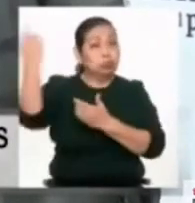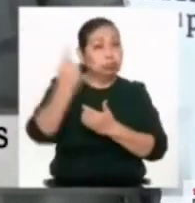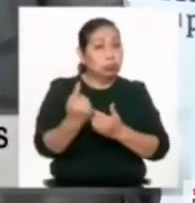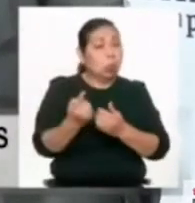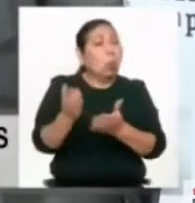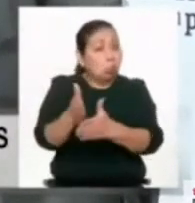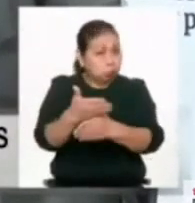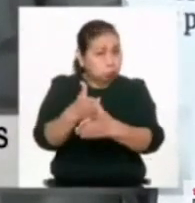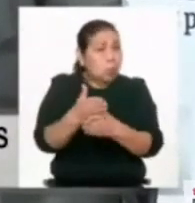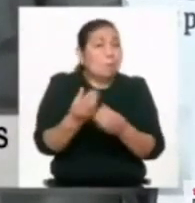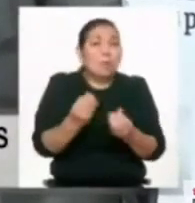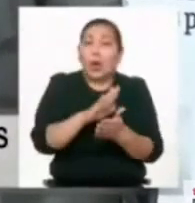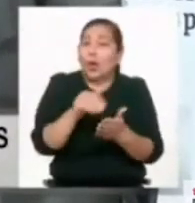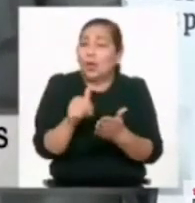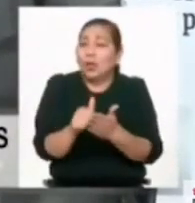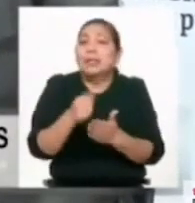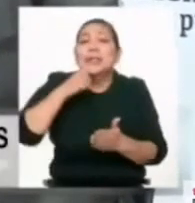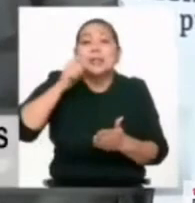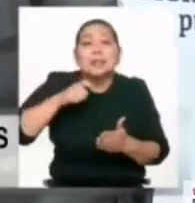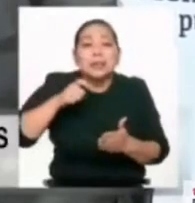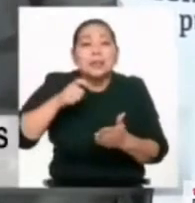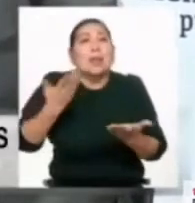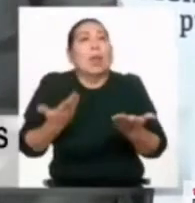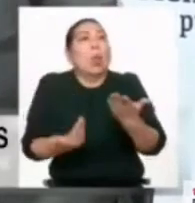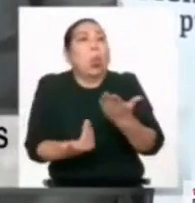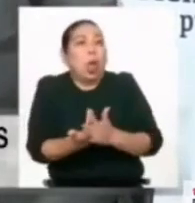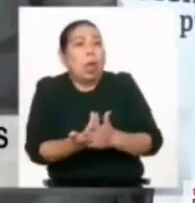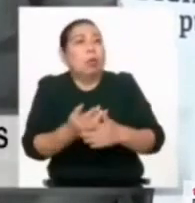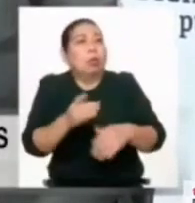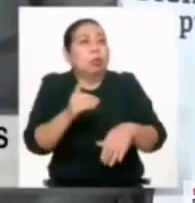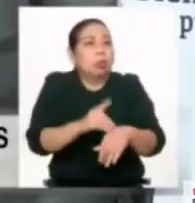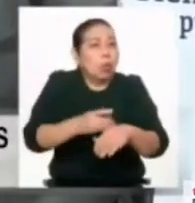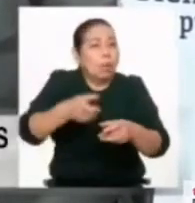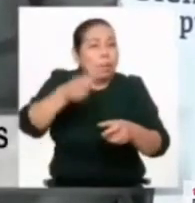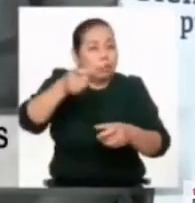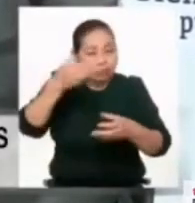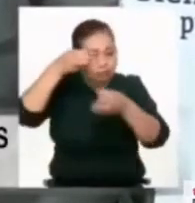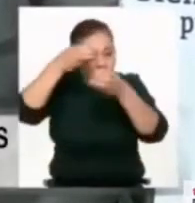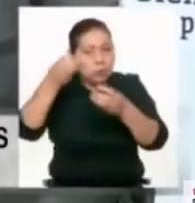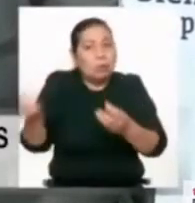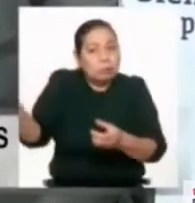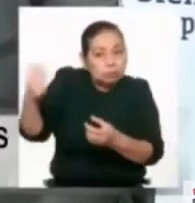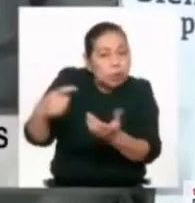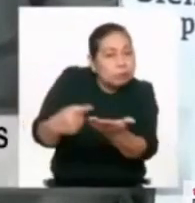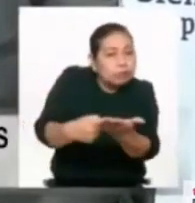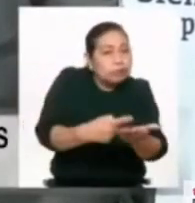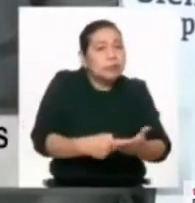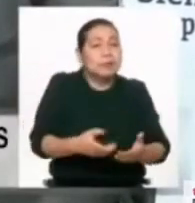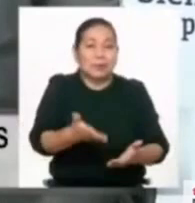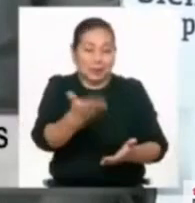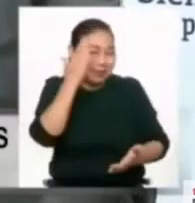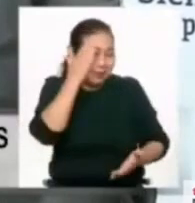ellos pueden participar, porque todo esto requiere ciencia y tecnología. El presidente Pedro Castillo, como ustedes